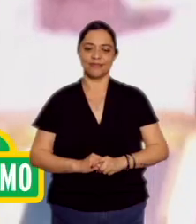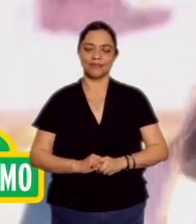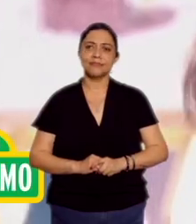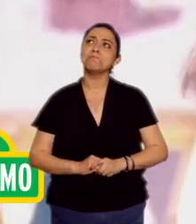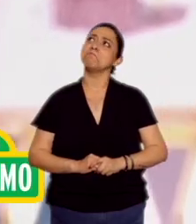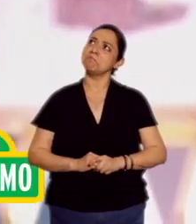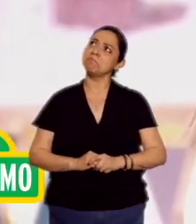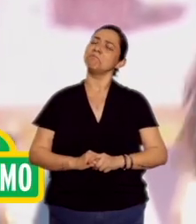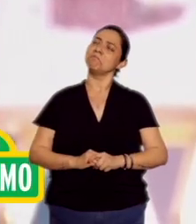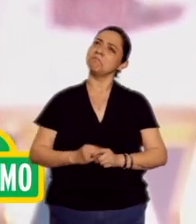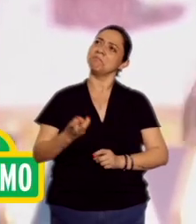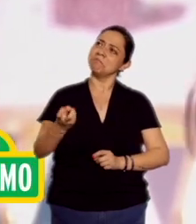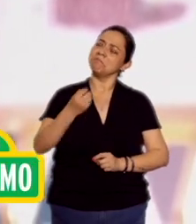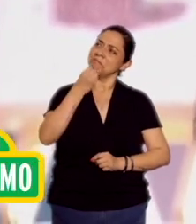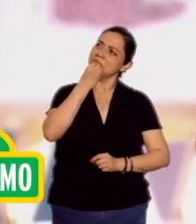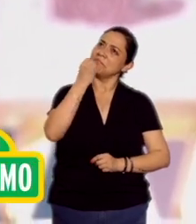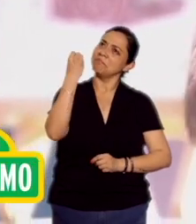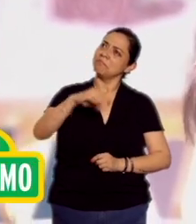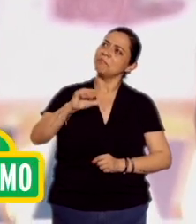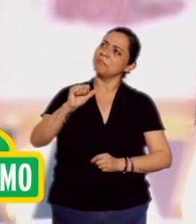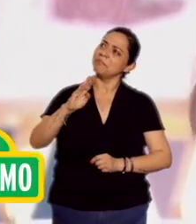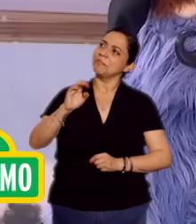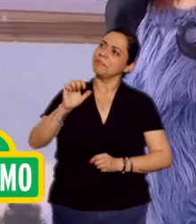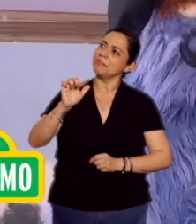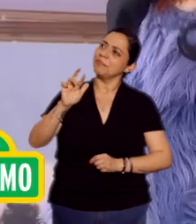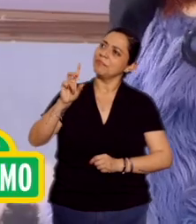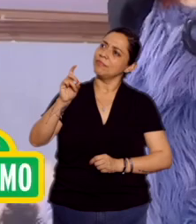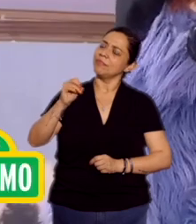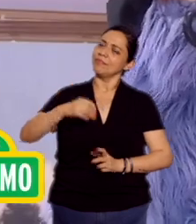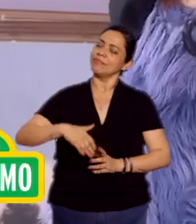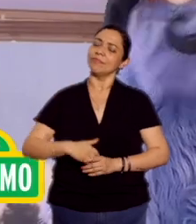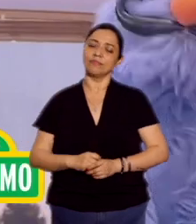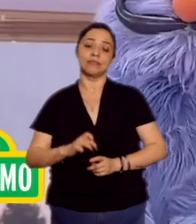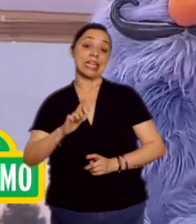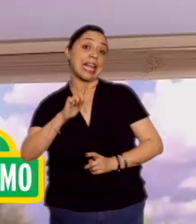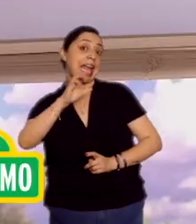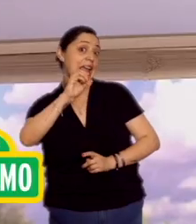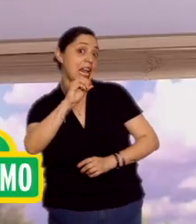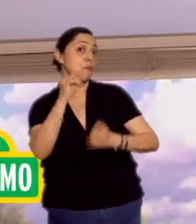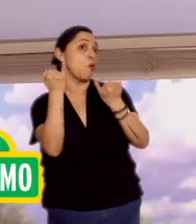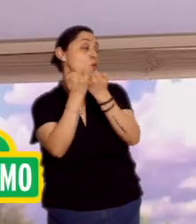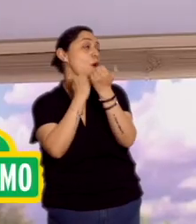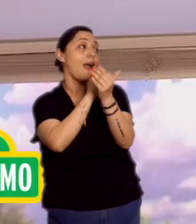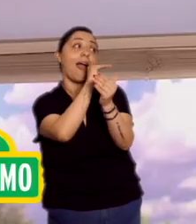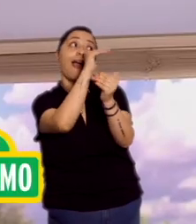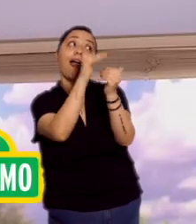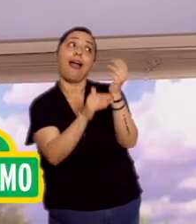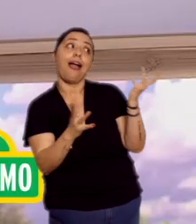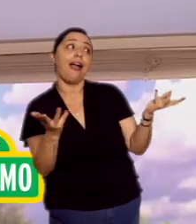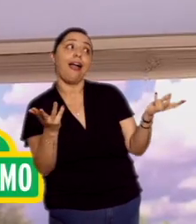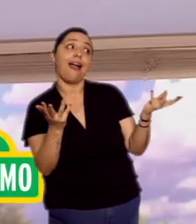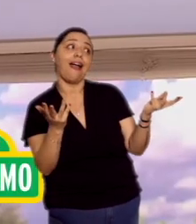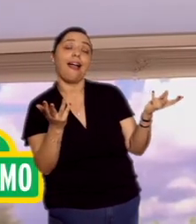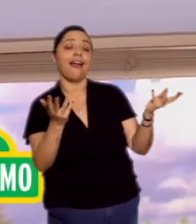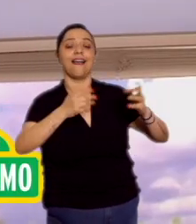Ajá. Ay, suena bastante bien, Abelardo. Elmo también terminó.